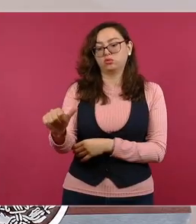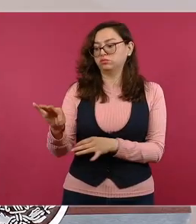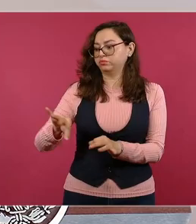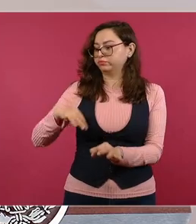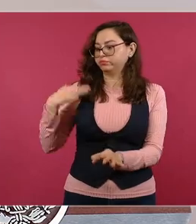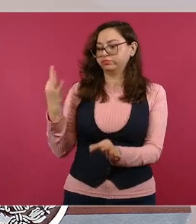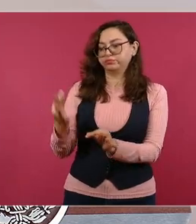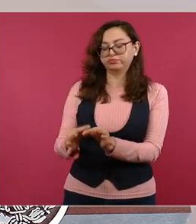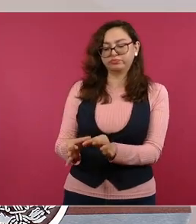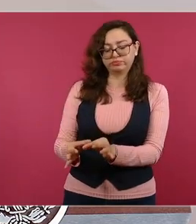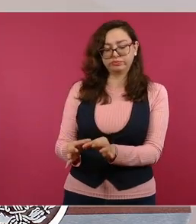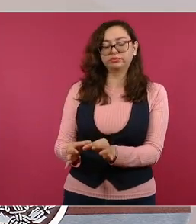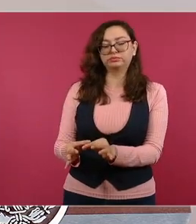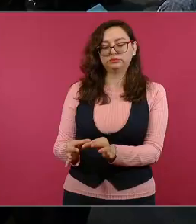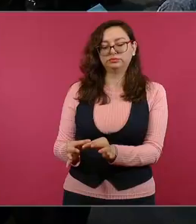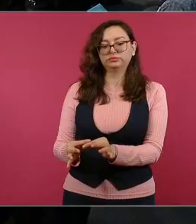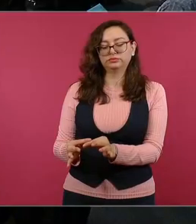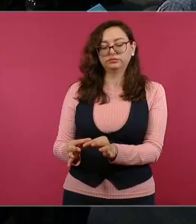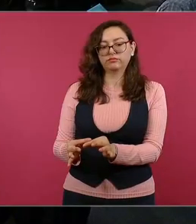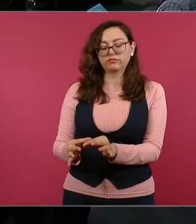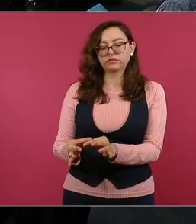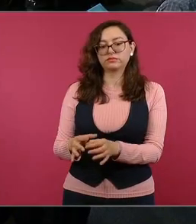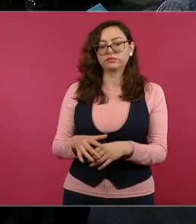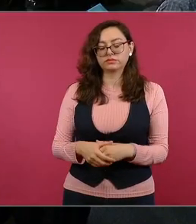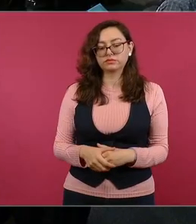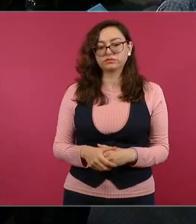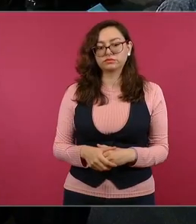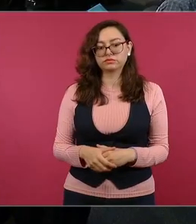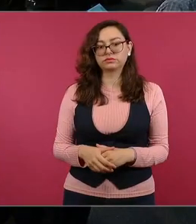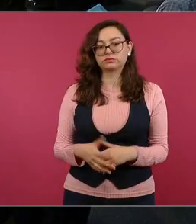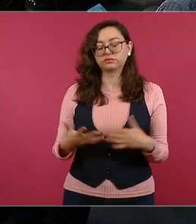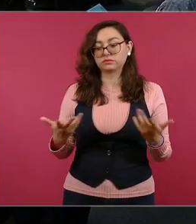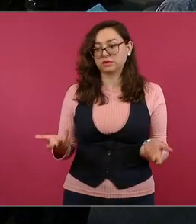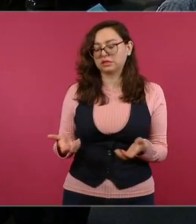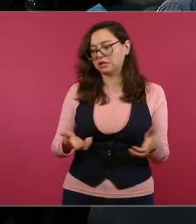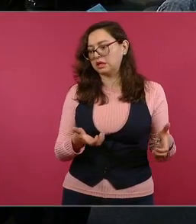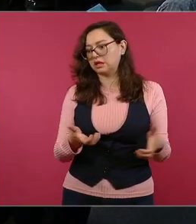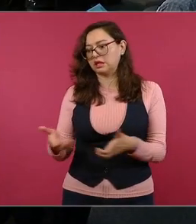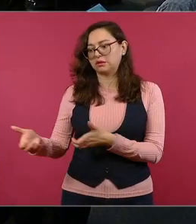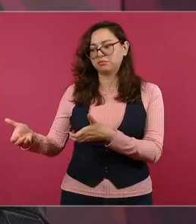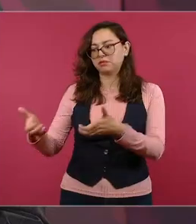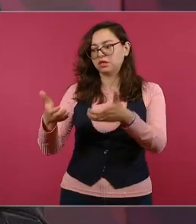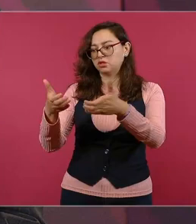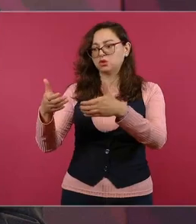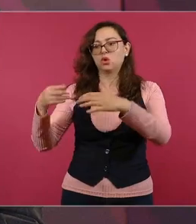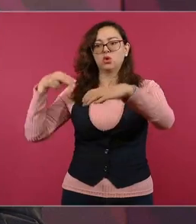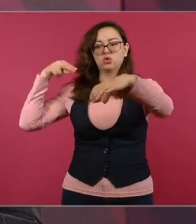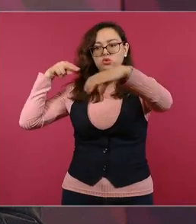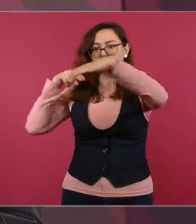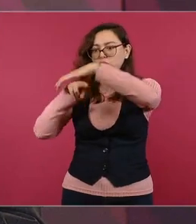agosto tiene túneles puentes